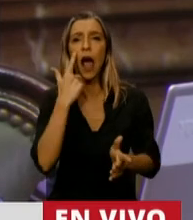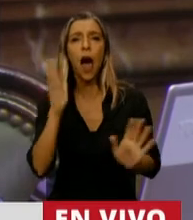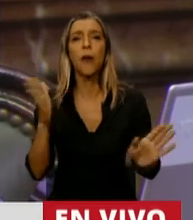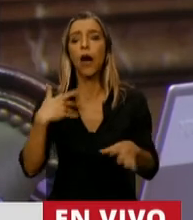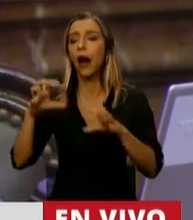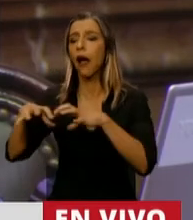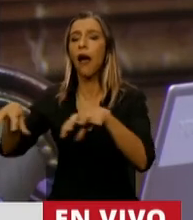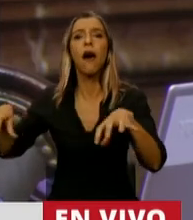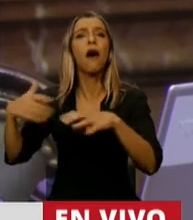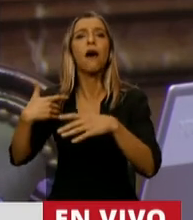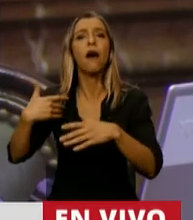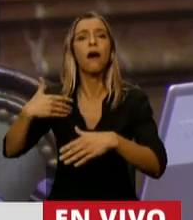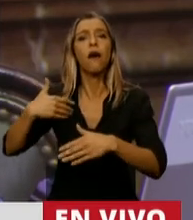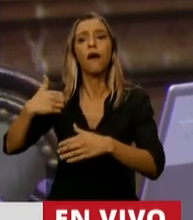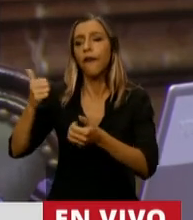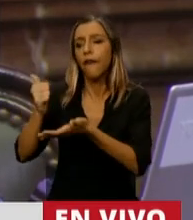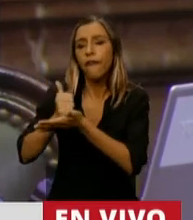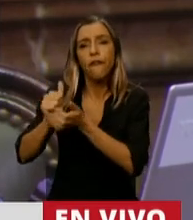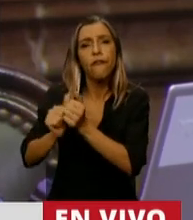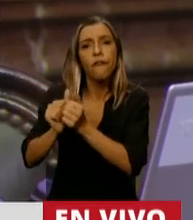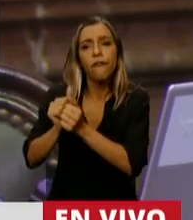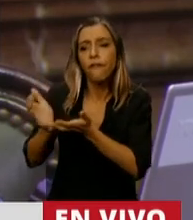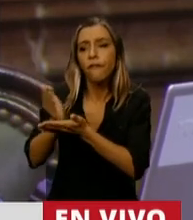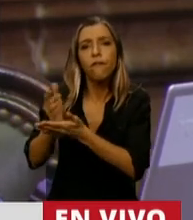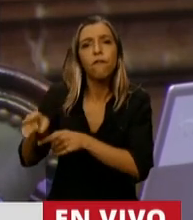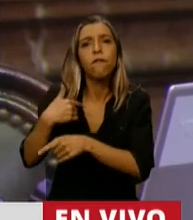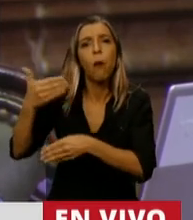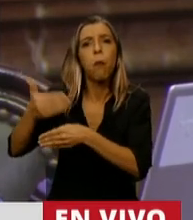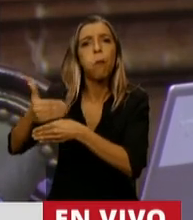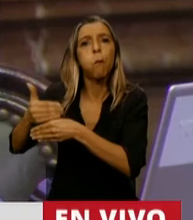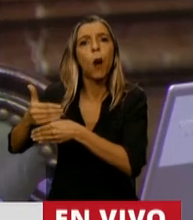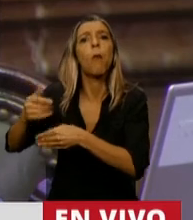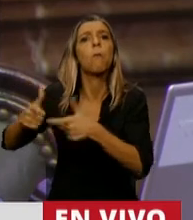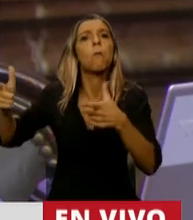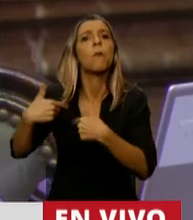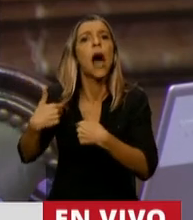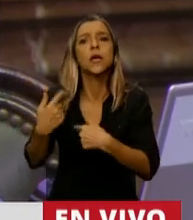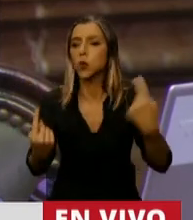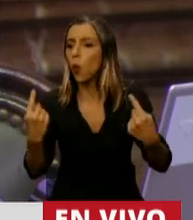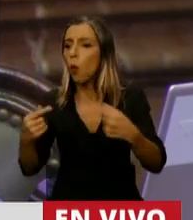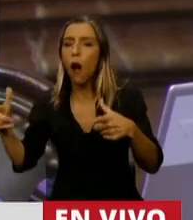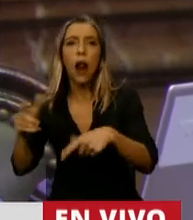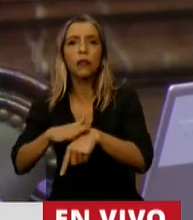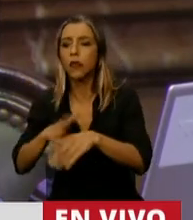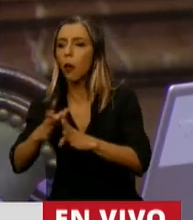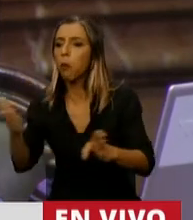en su gestión. A ver quién se equivoca más con los